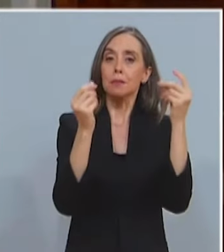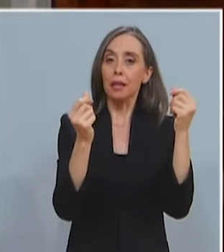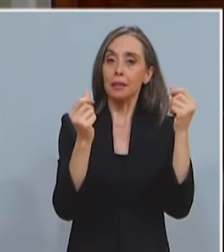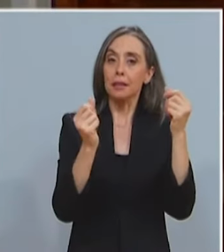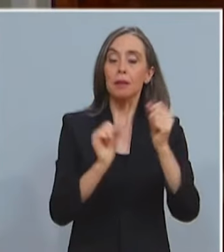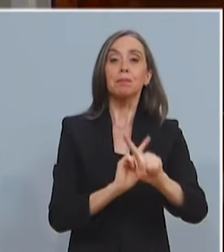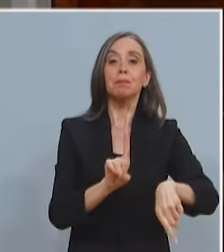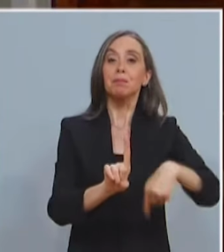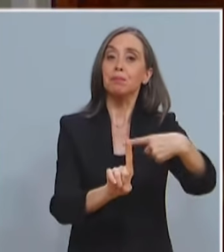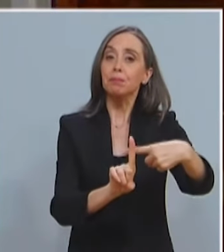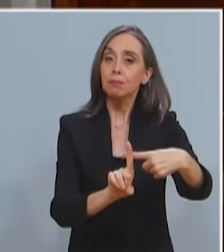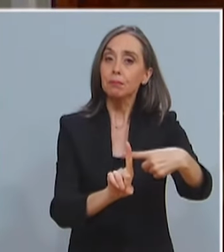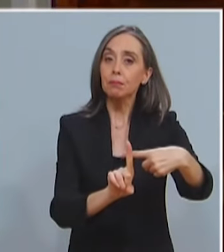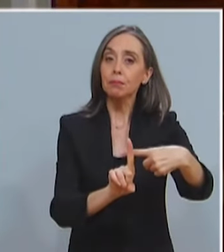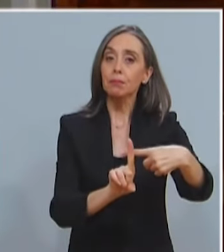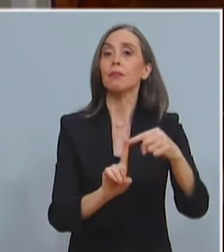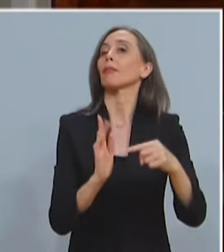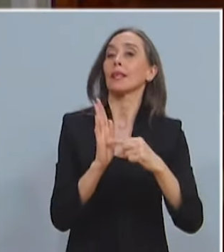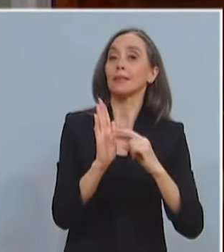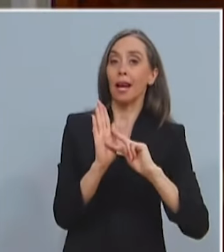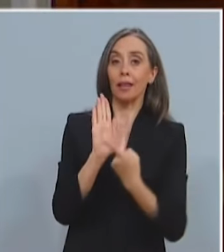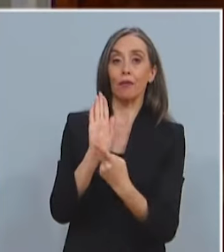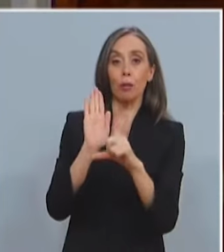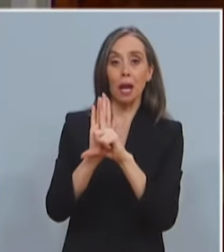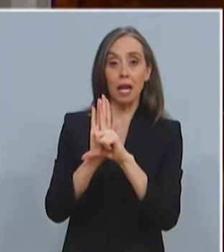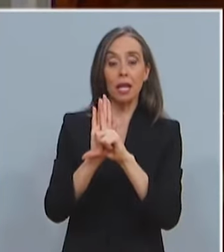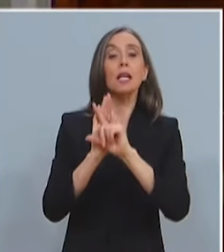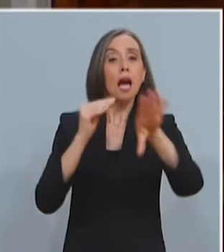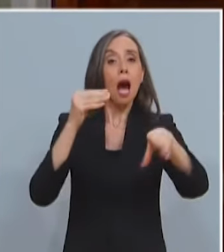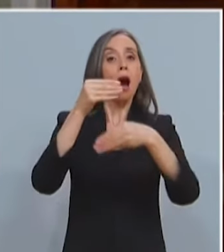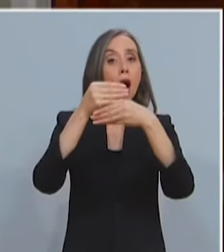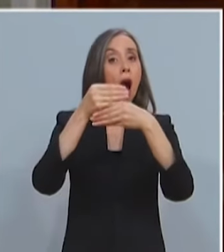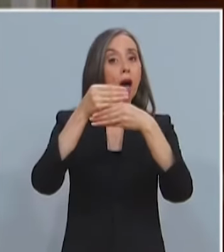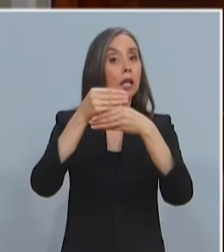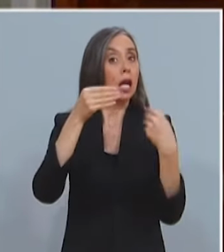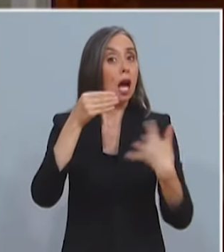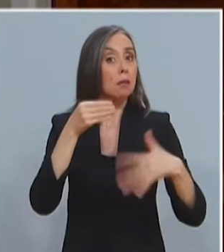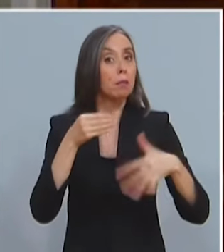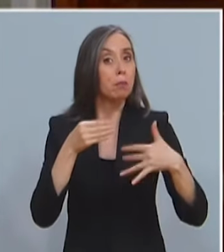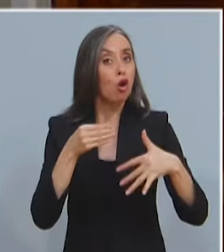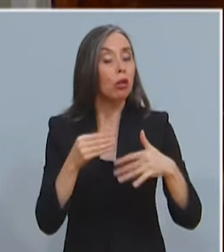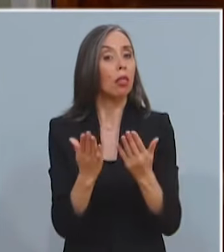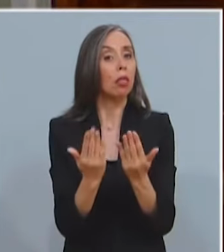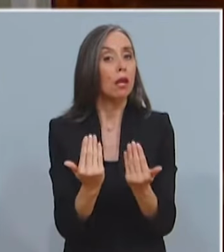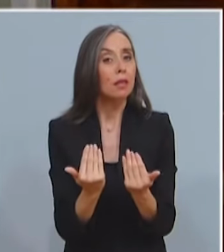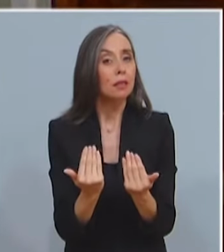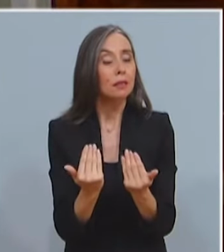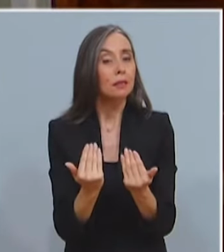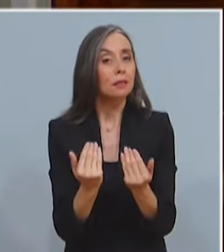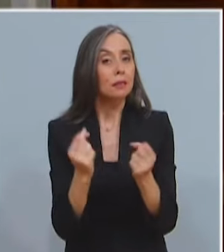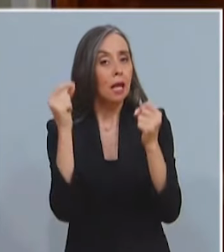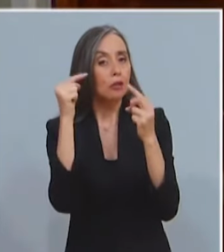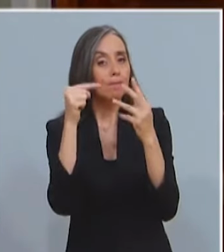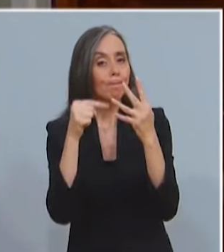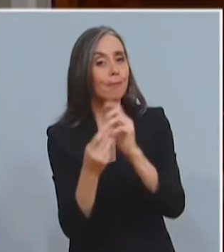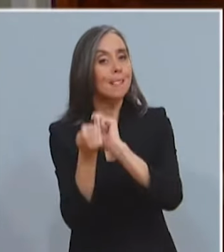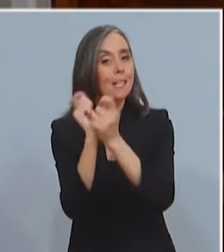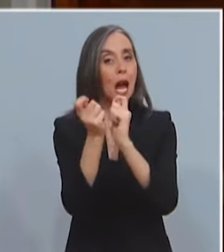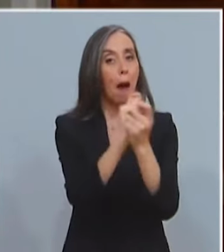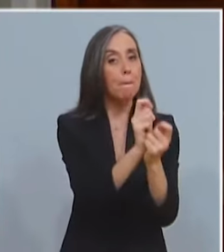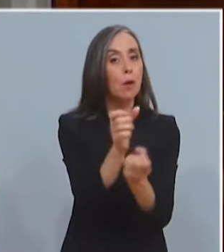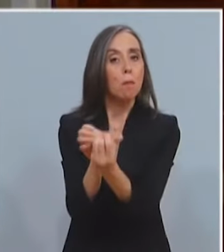adicionalmente esta reforma incorpora importantes y necesarios cambios y